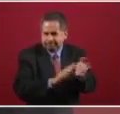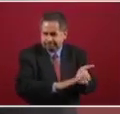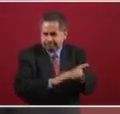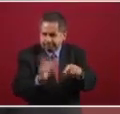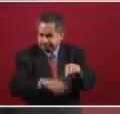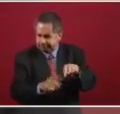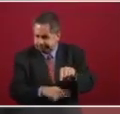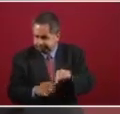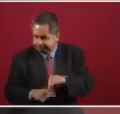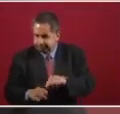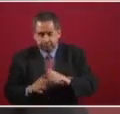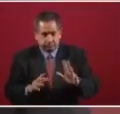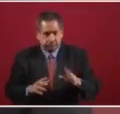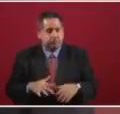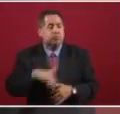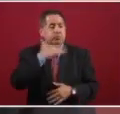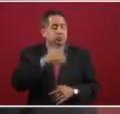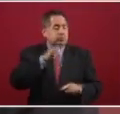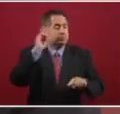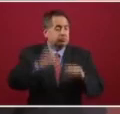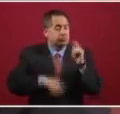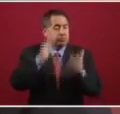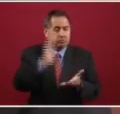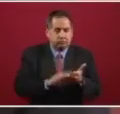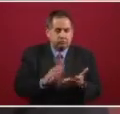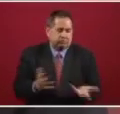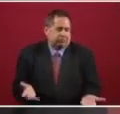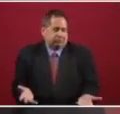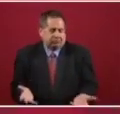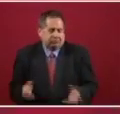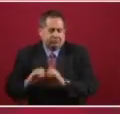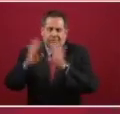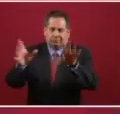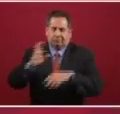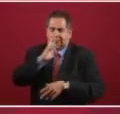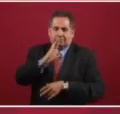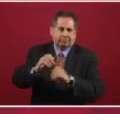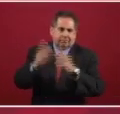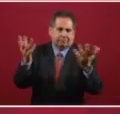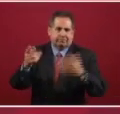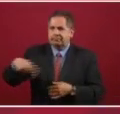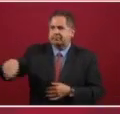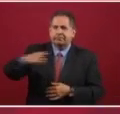y que se acabe la corrupción, ya les puedo dar el resultado